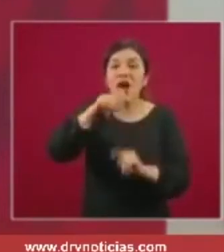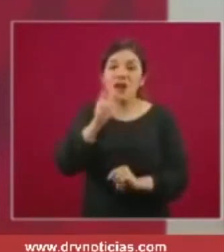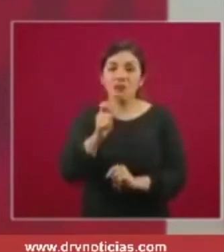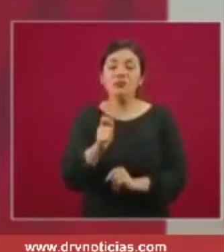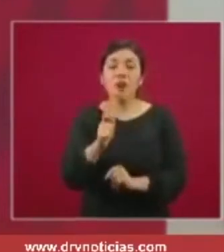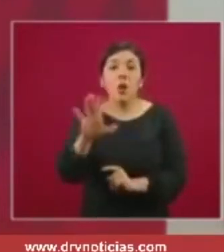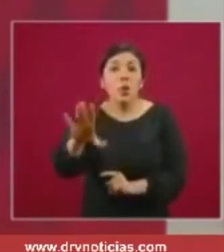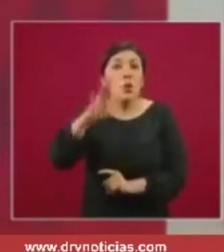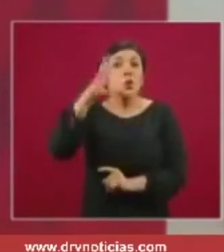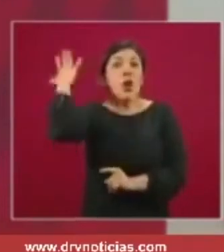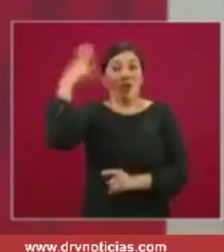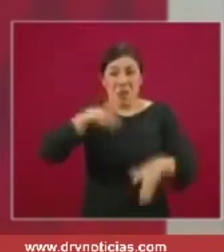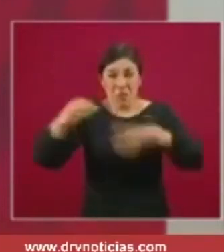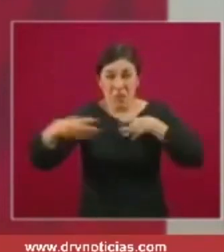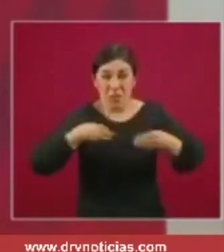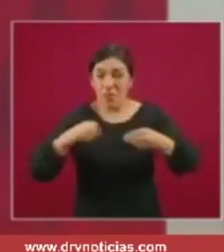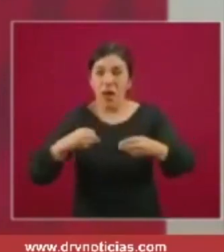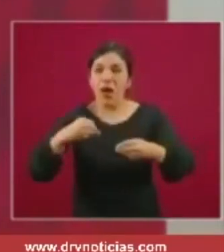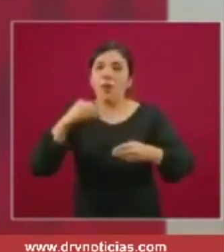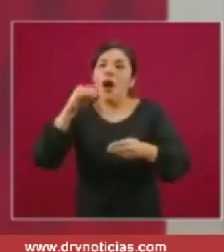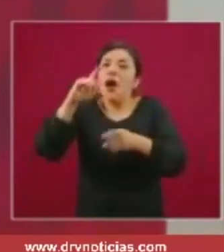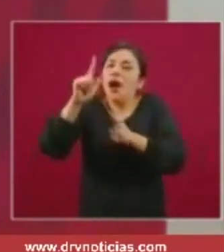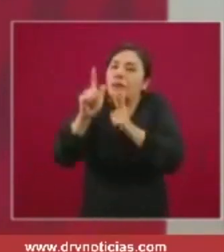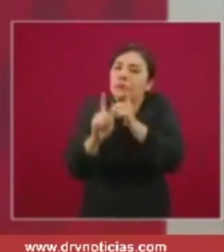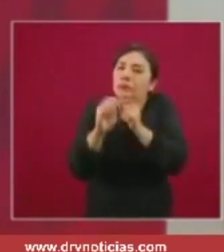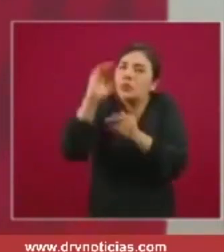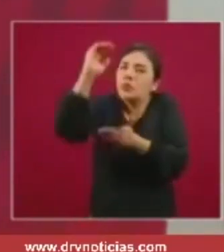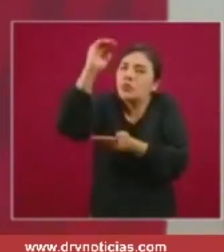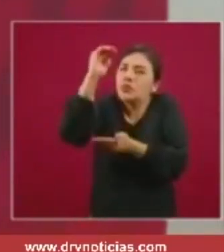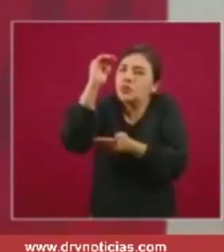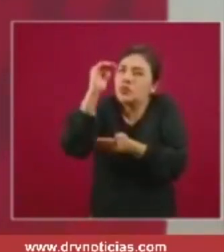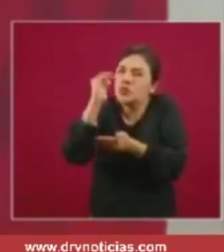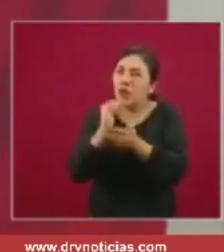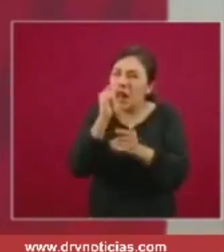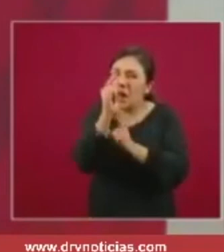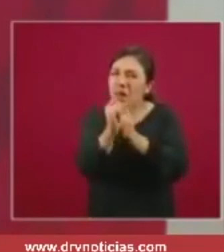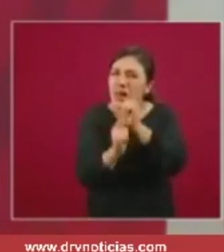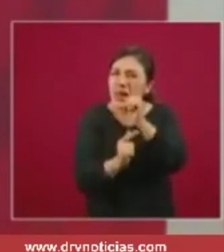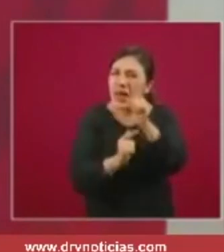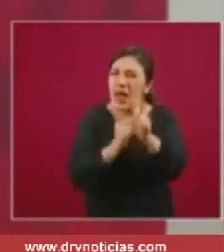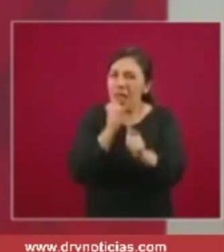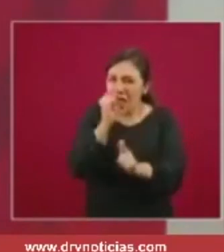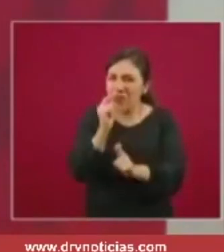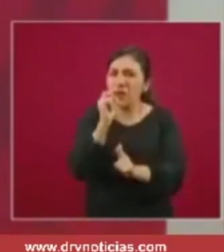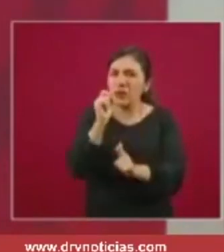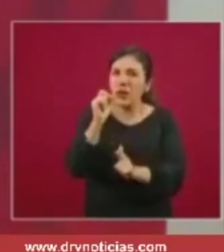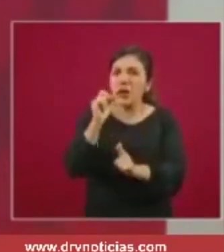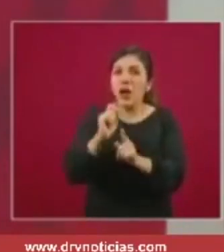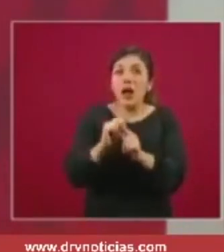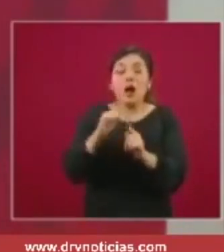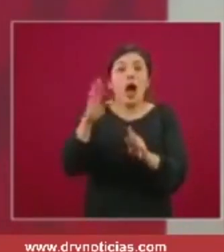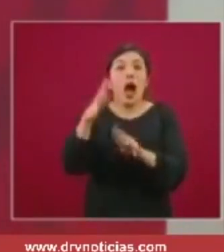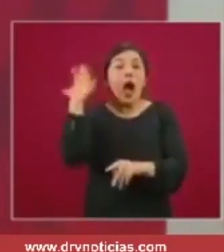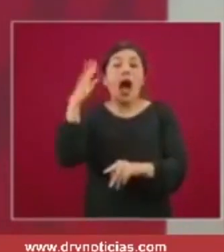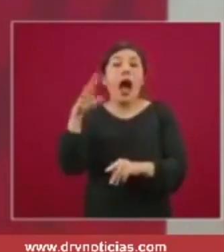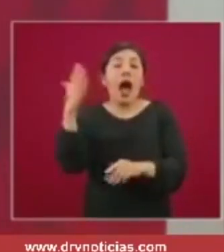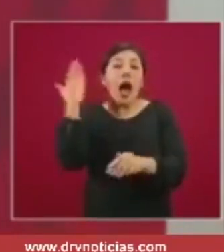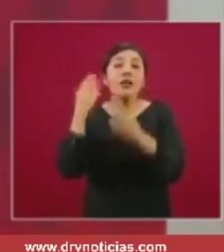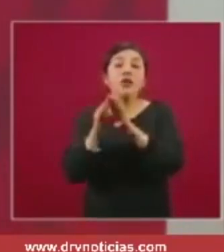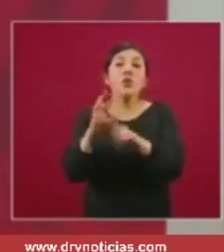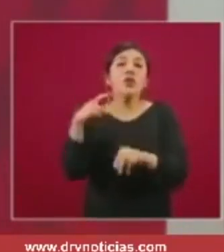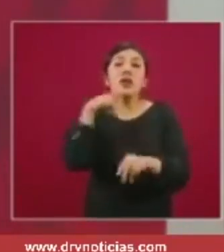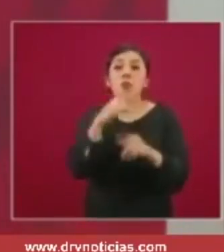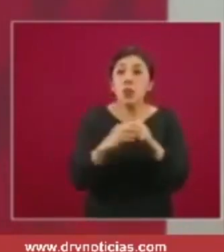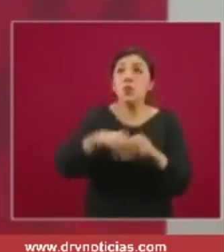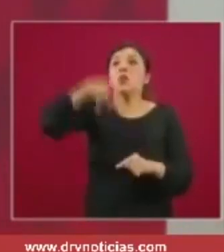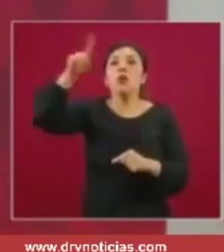y pues el señor Gatell puede convencer a una academia, pero no a un pueblo que está viendo que día a día la pandemia iba